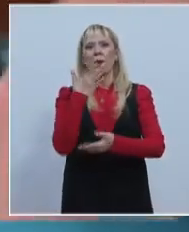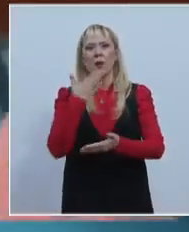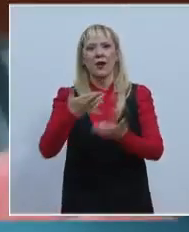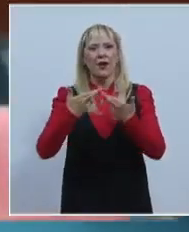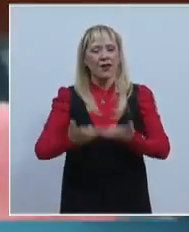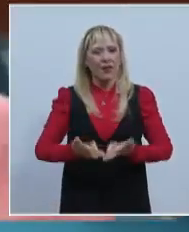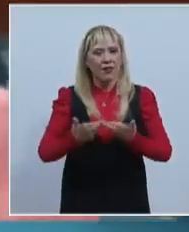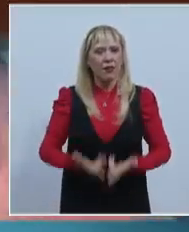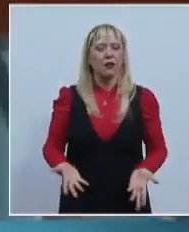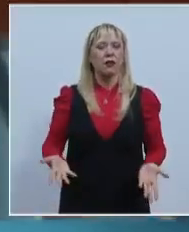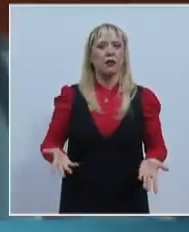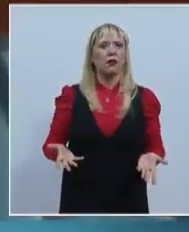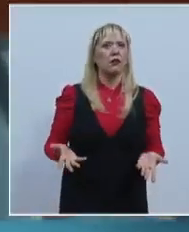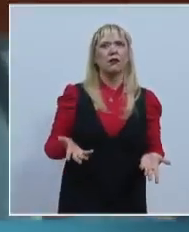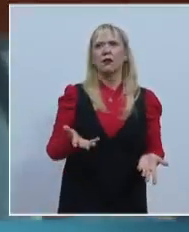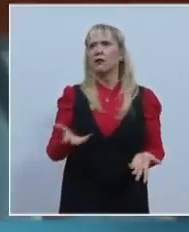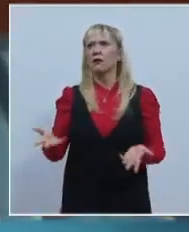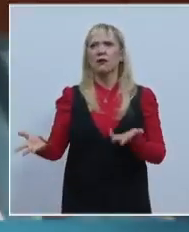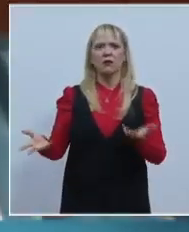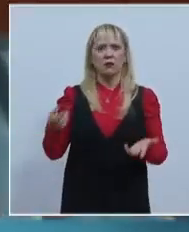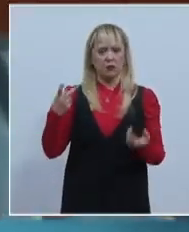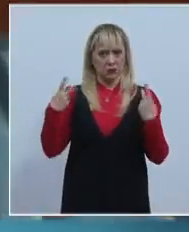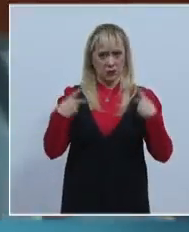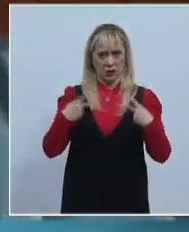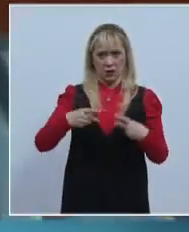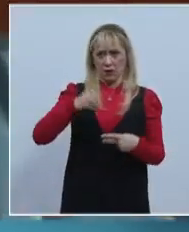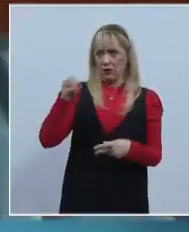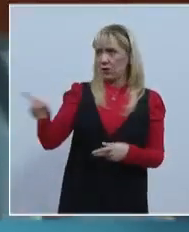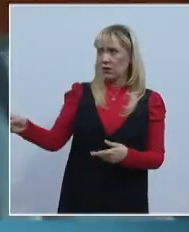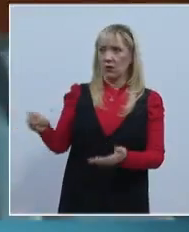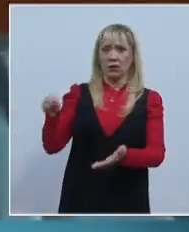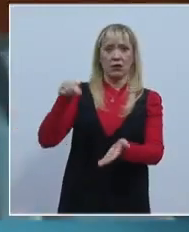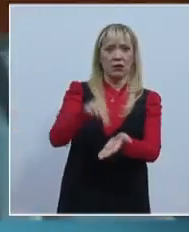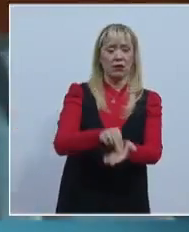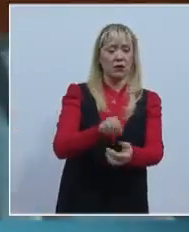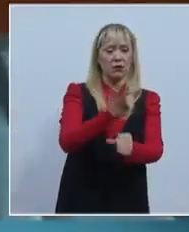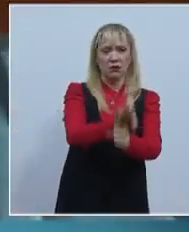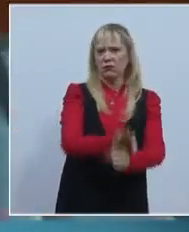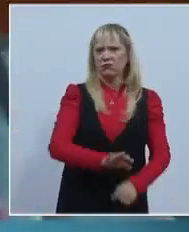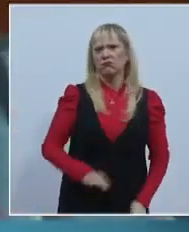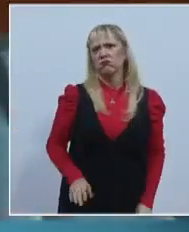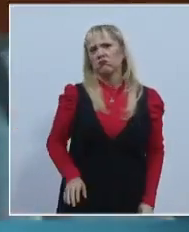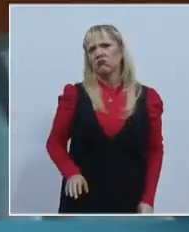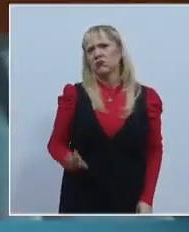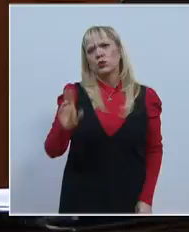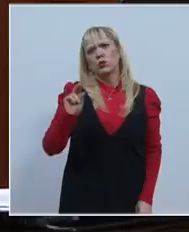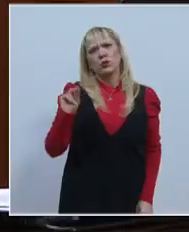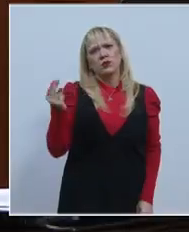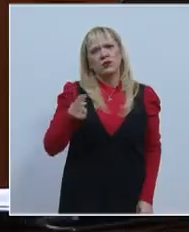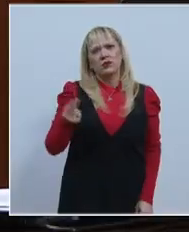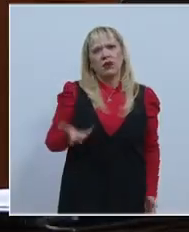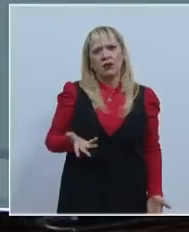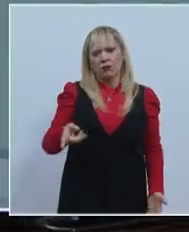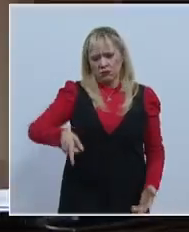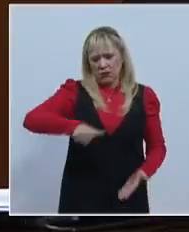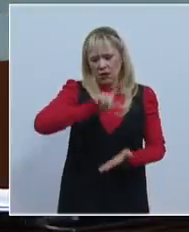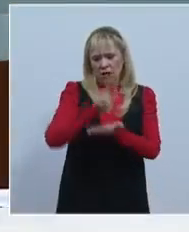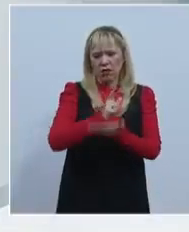puede protegerla y que esas personas no tienen que acreditar que se les está causando un perjuicio directo.